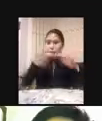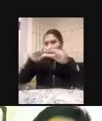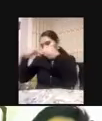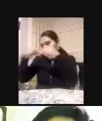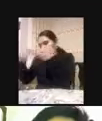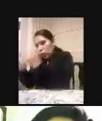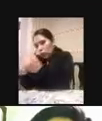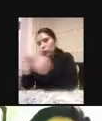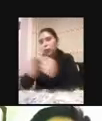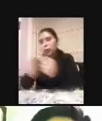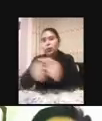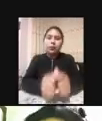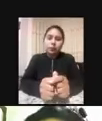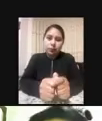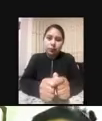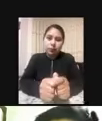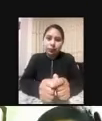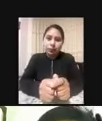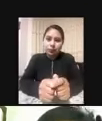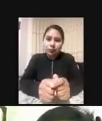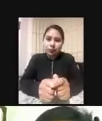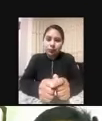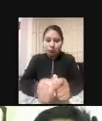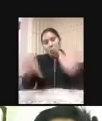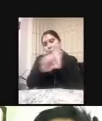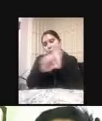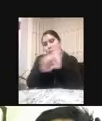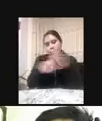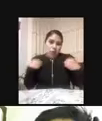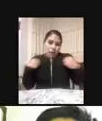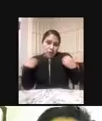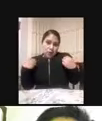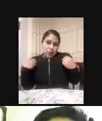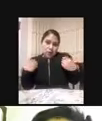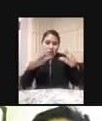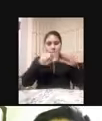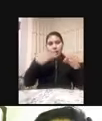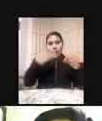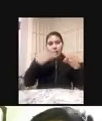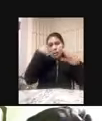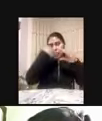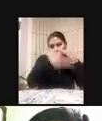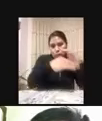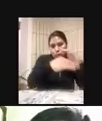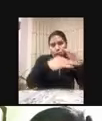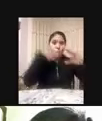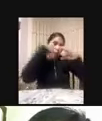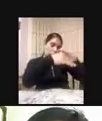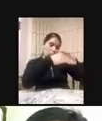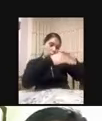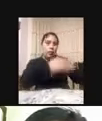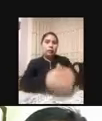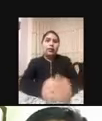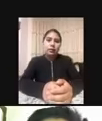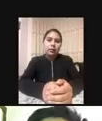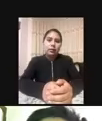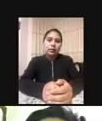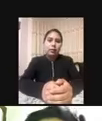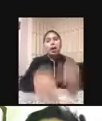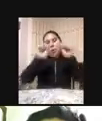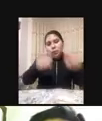Ayudar a nuestros niños a separar lo que es la ropa, poner toda la ropa dentro de los cajones, a poner la comida en canastas en la cocina tal vez,